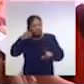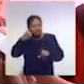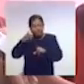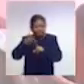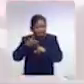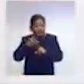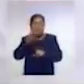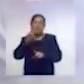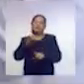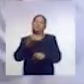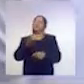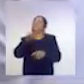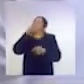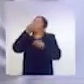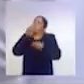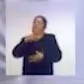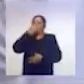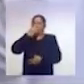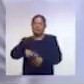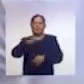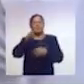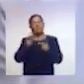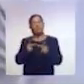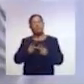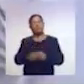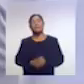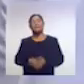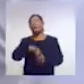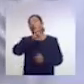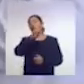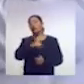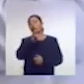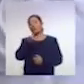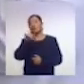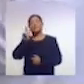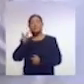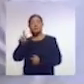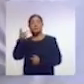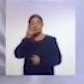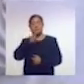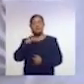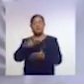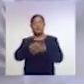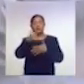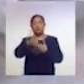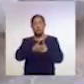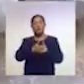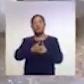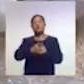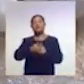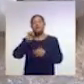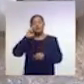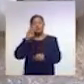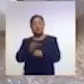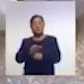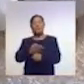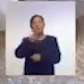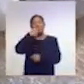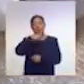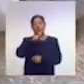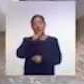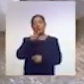exclusivamente para Tlaxcala. Jorge Luis Vázquez señaló que el proyecto de rehabilitación está a cargo del Centro de Química Aplicada del